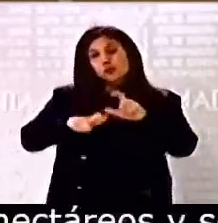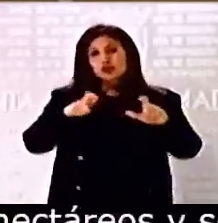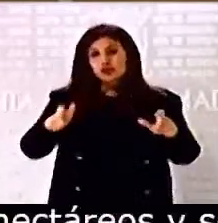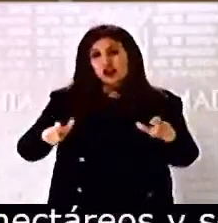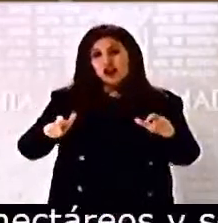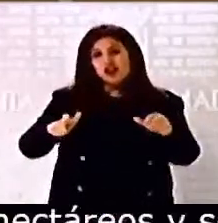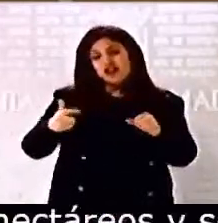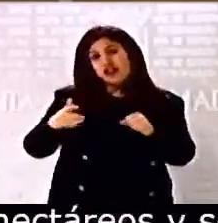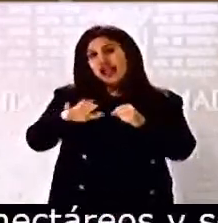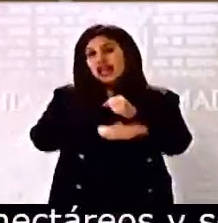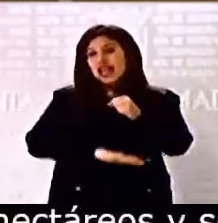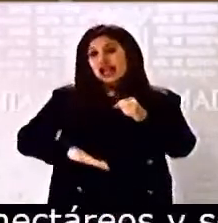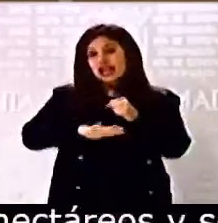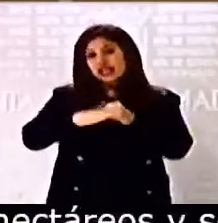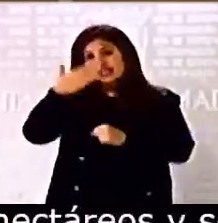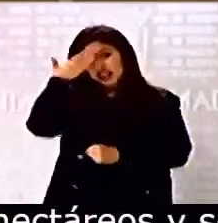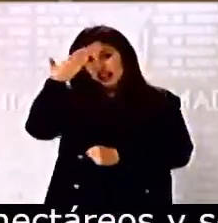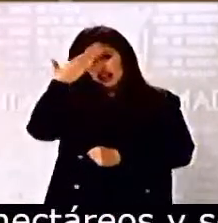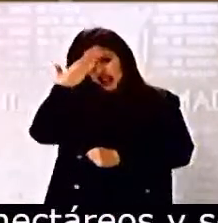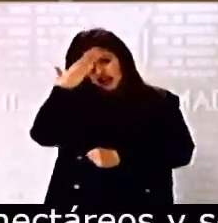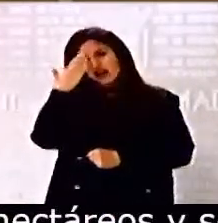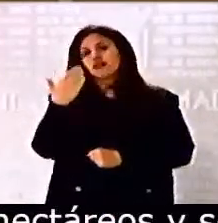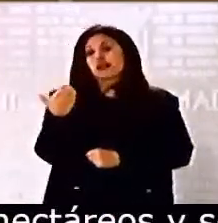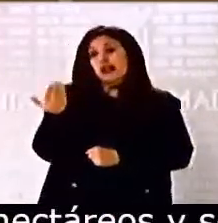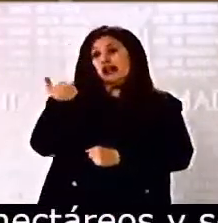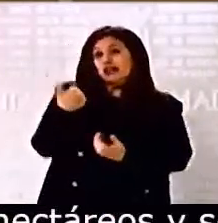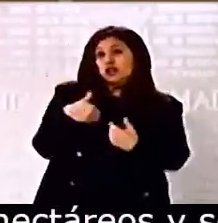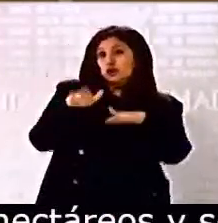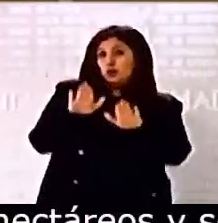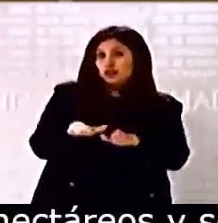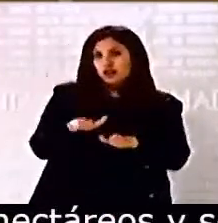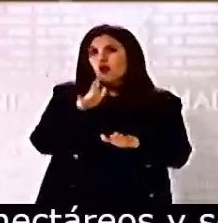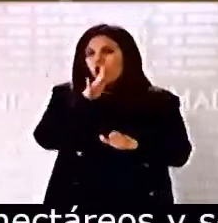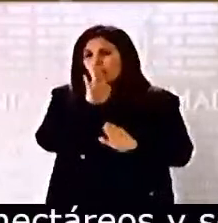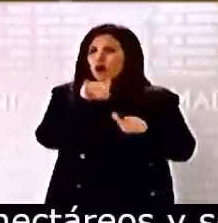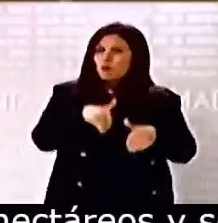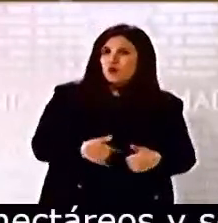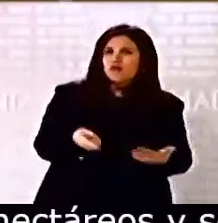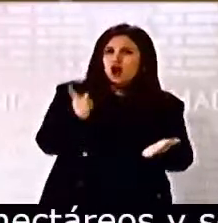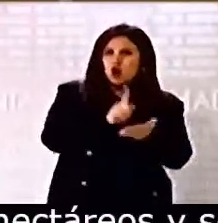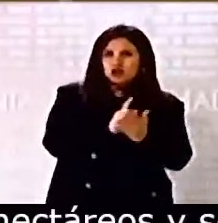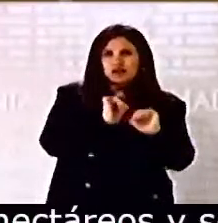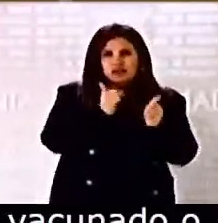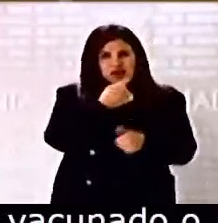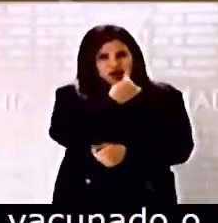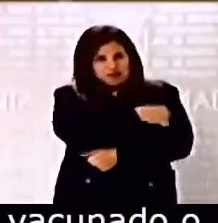que no habíamos vacunado o que habíamos tenido que suspender por cualquier motivo.